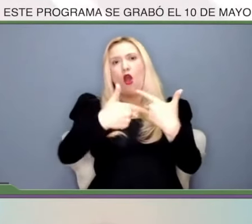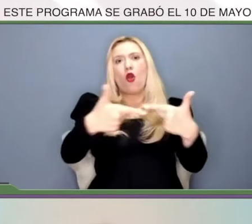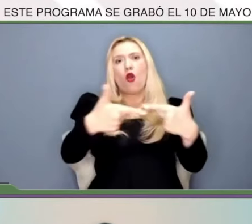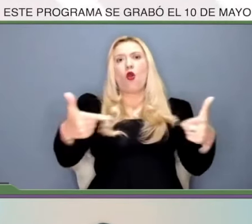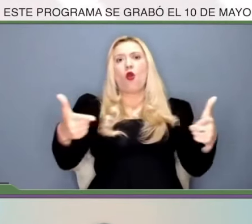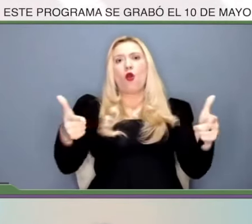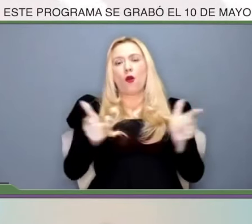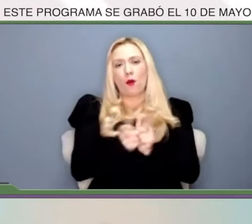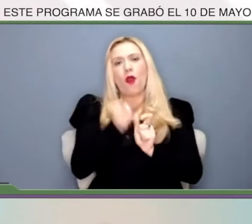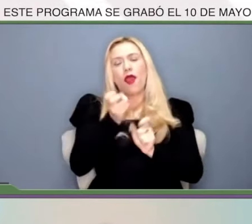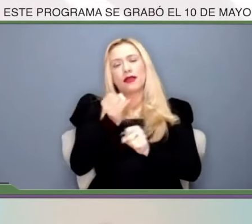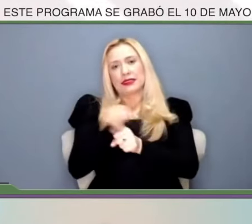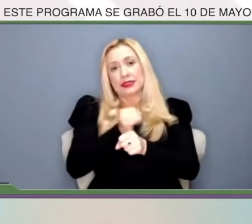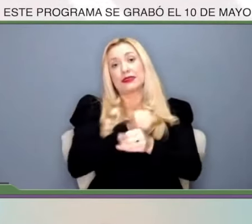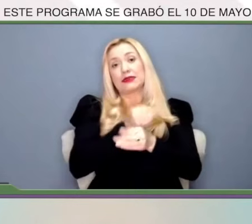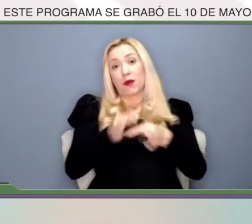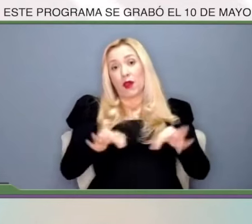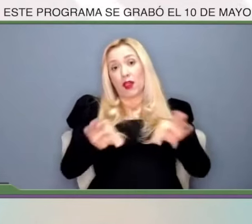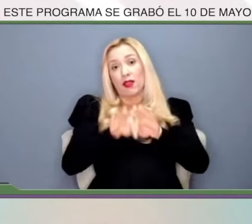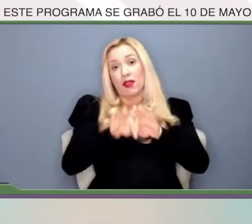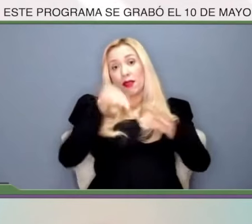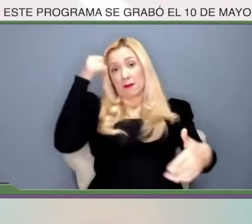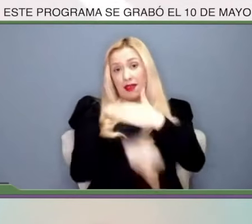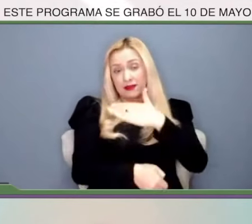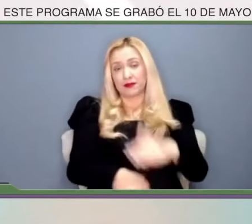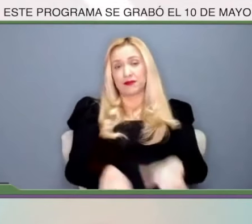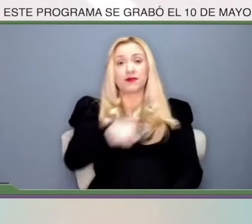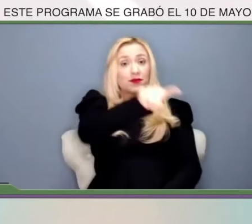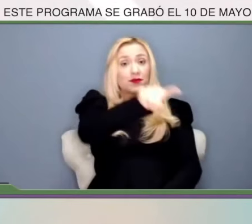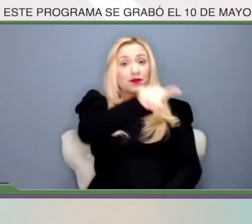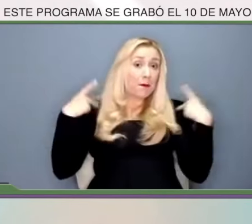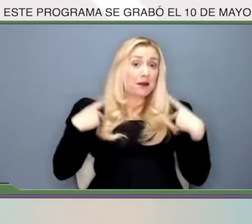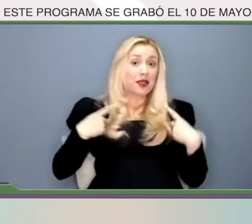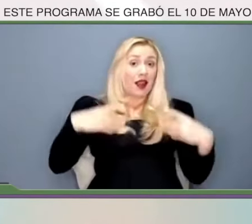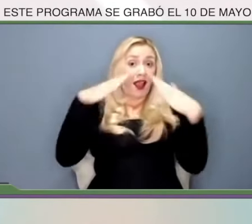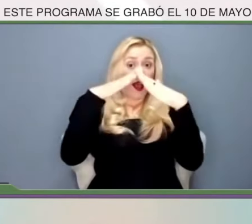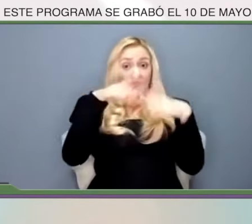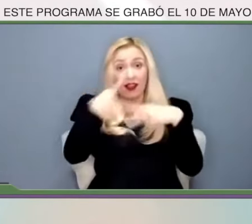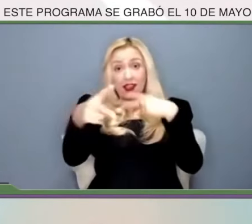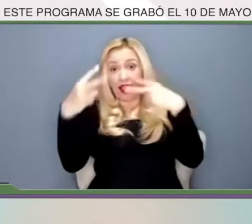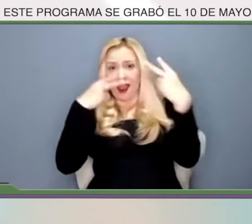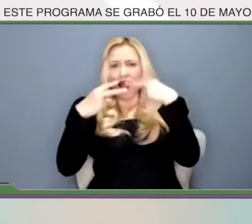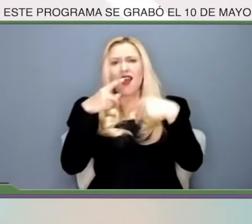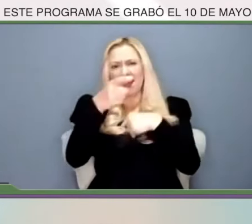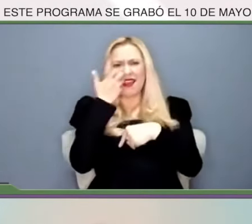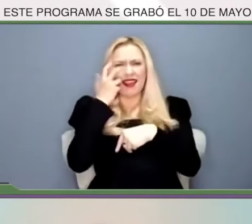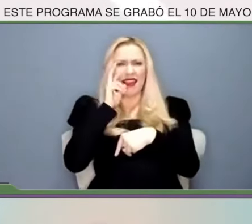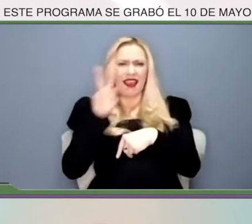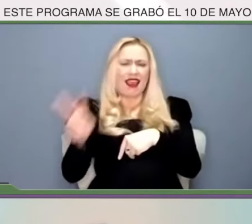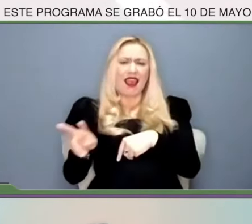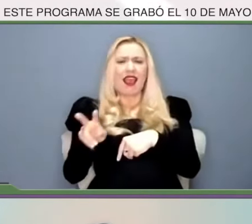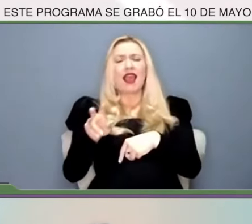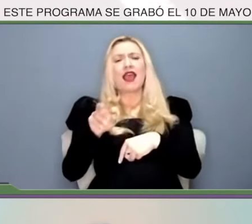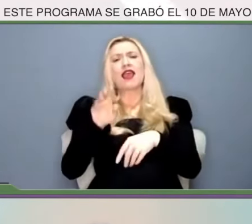esta investigación. Para las personas que están en casita, les invito a visitar el sitio